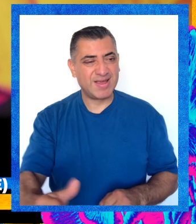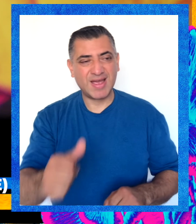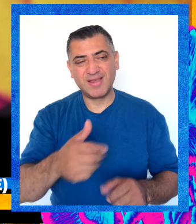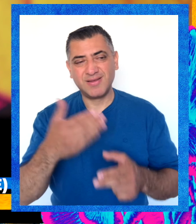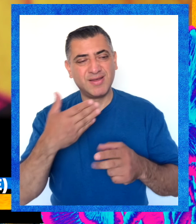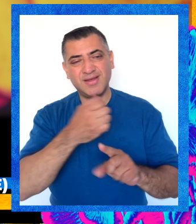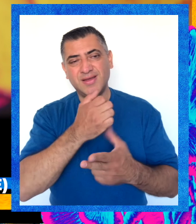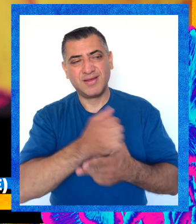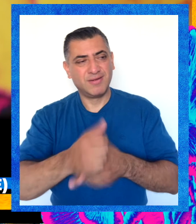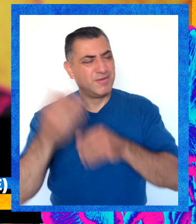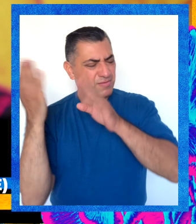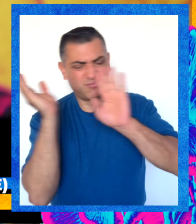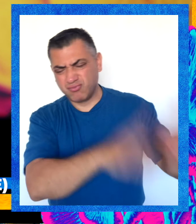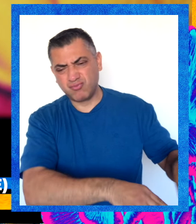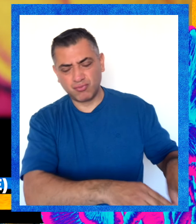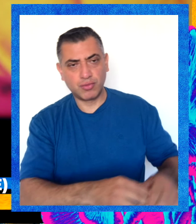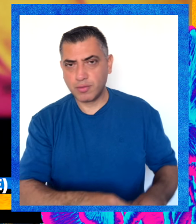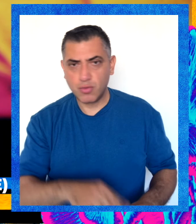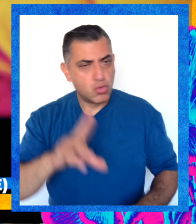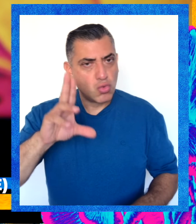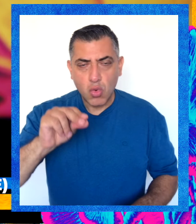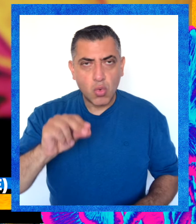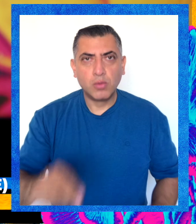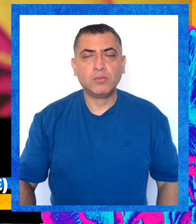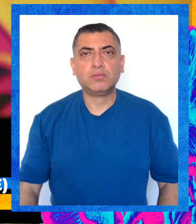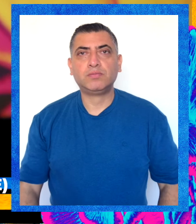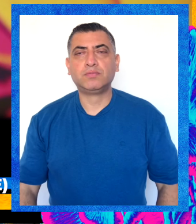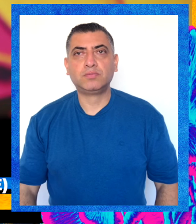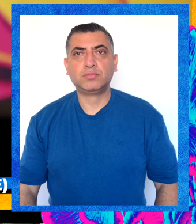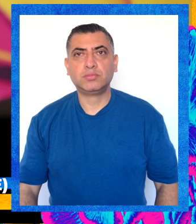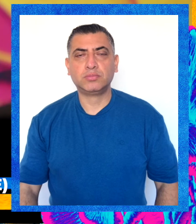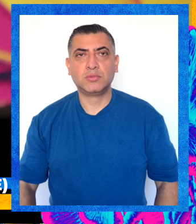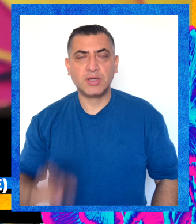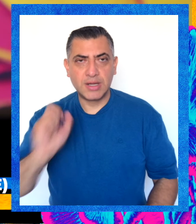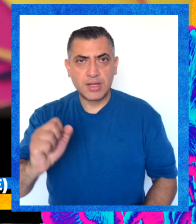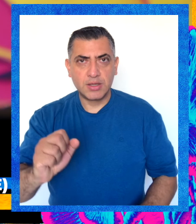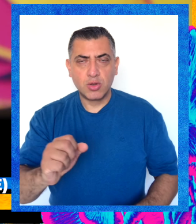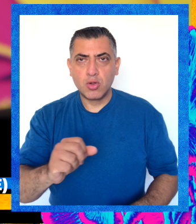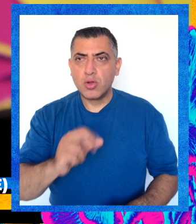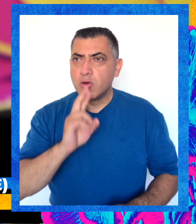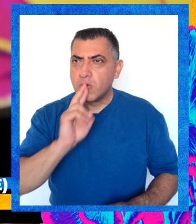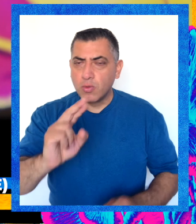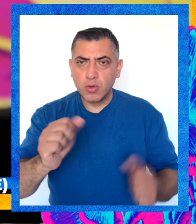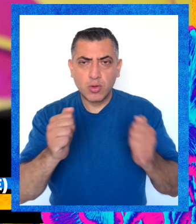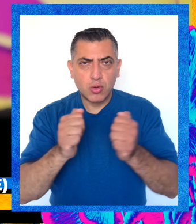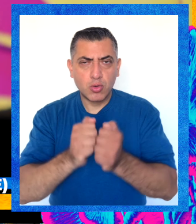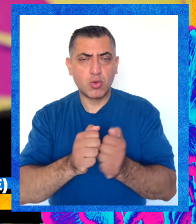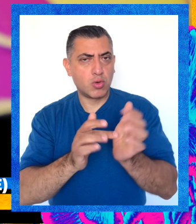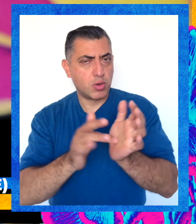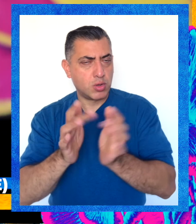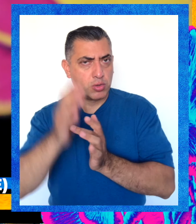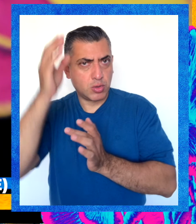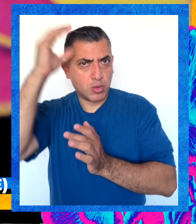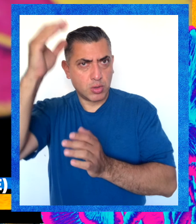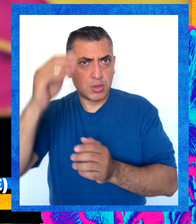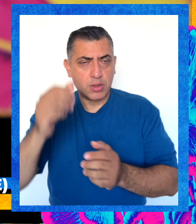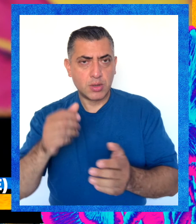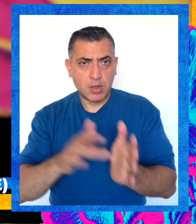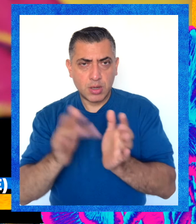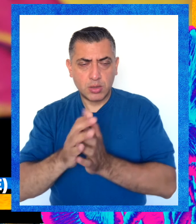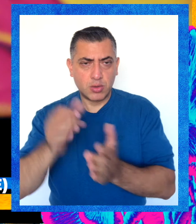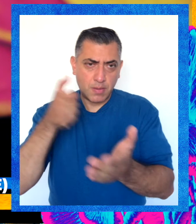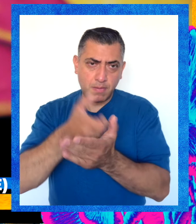no hay nada que pueda hacer saben cómo dios resolvió este aparente dilema lo resolvió en cristo jesús por qué porque él fue el pago de